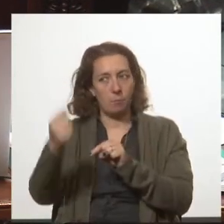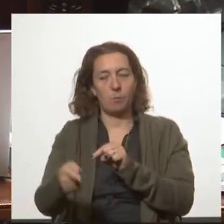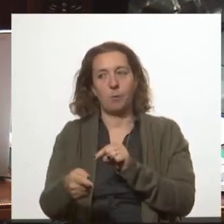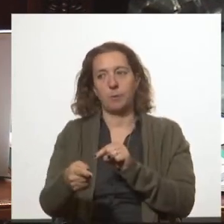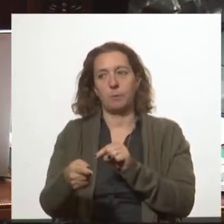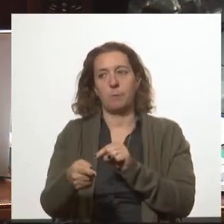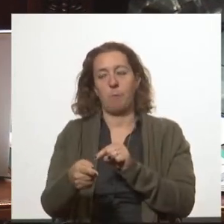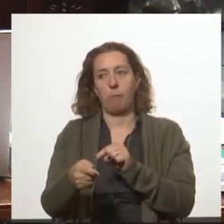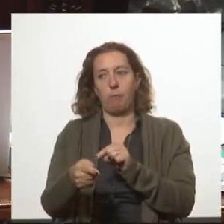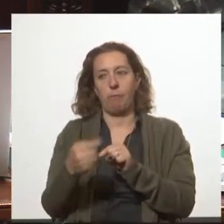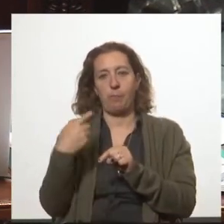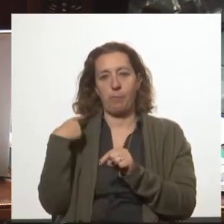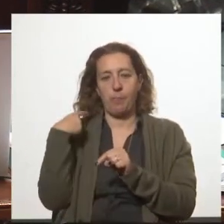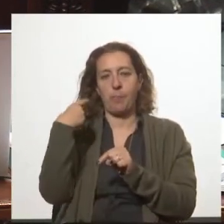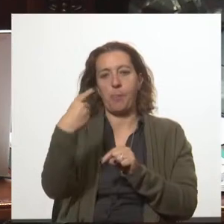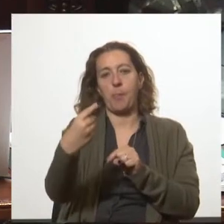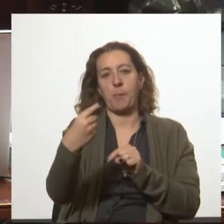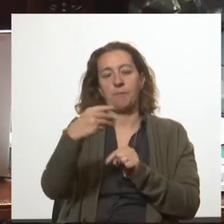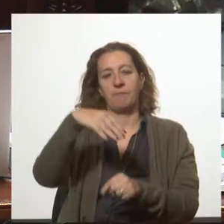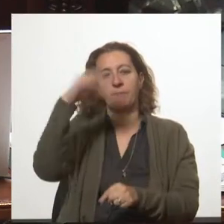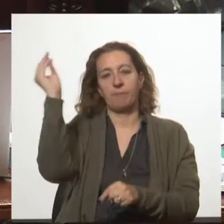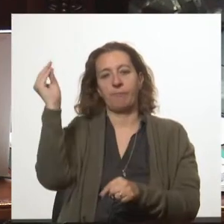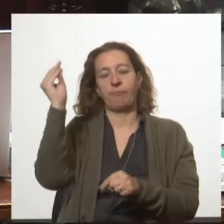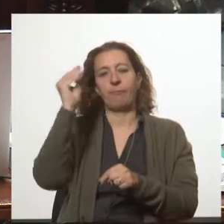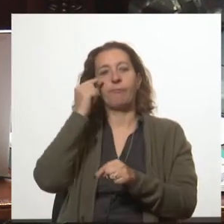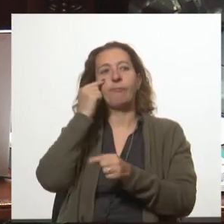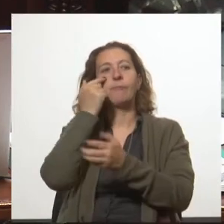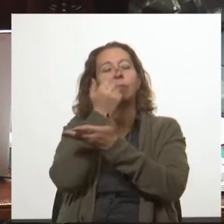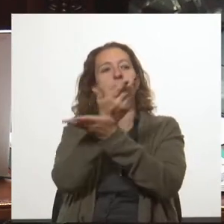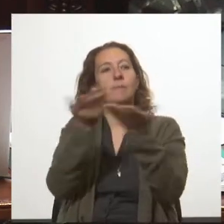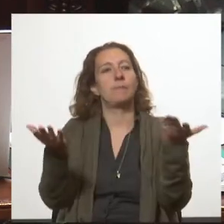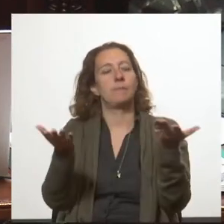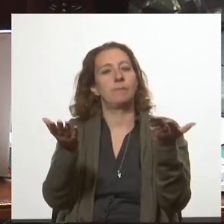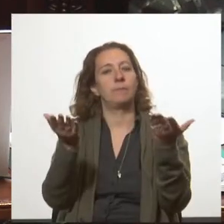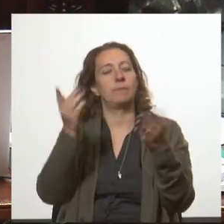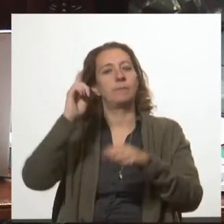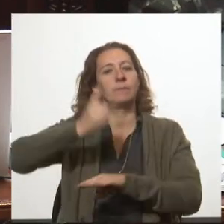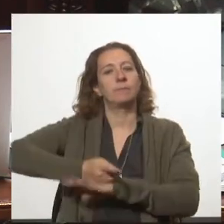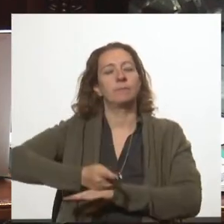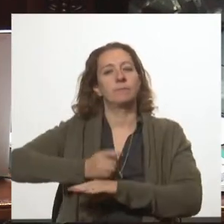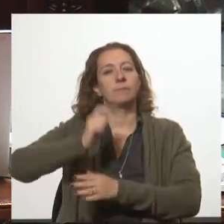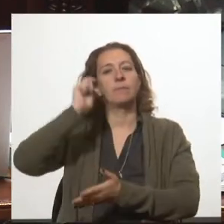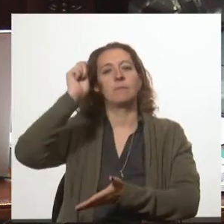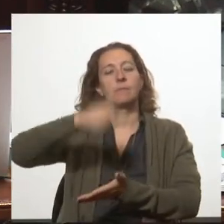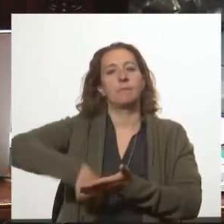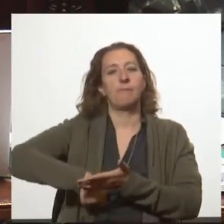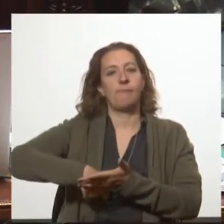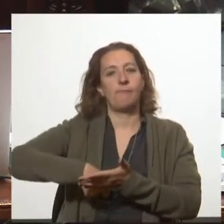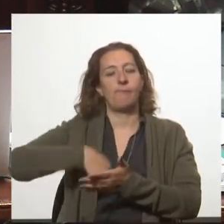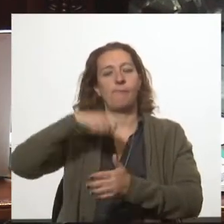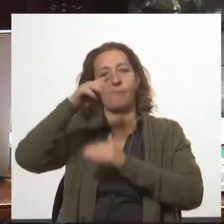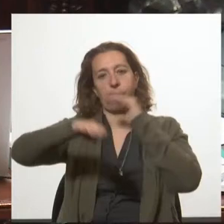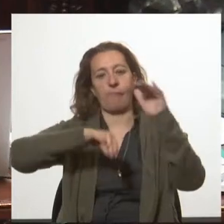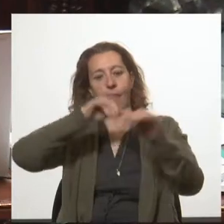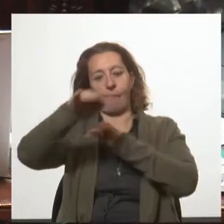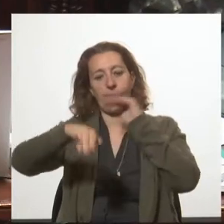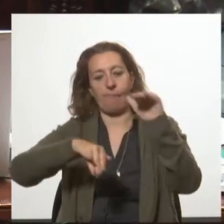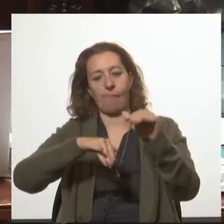que el directorio de antel hizo pública la decisión de contratar por licitación una